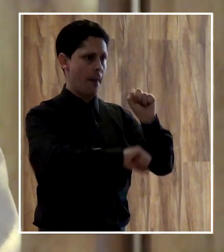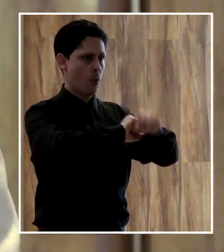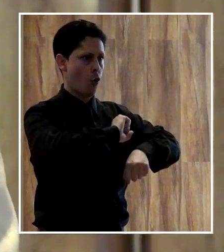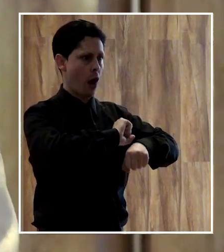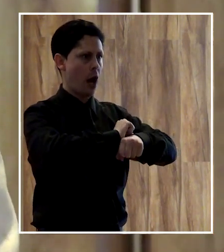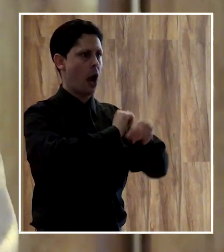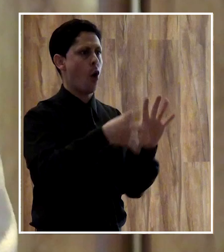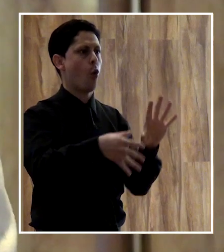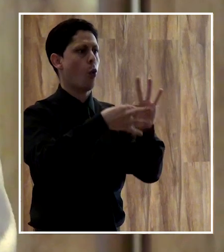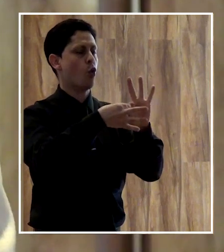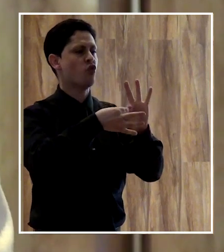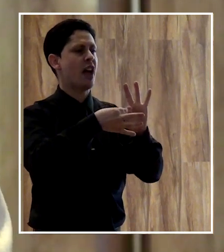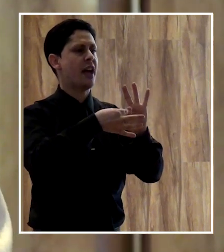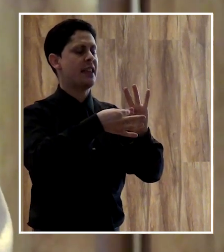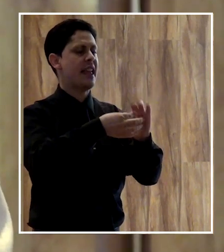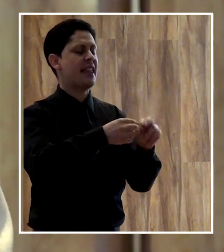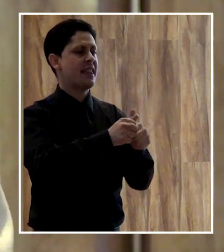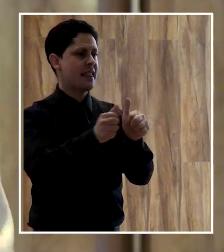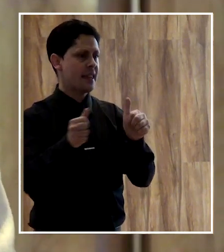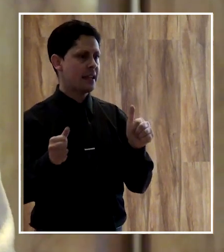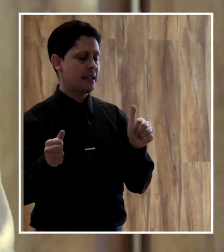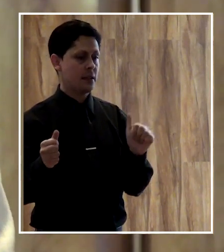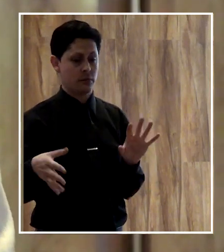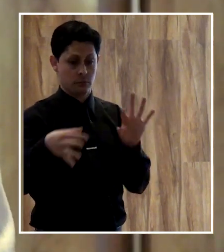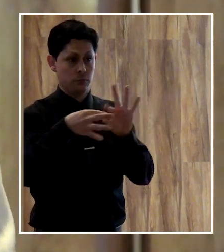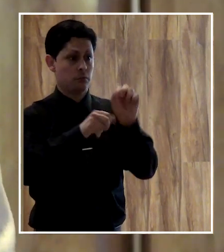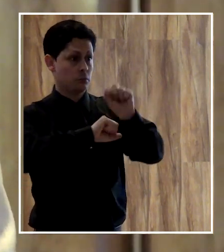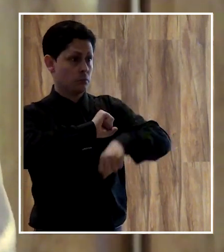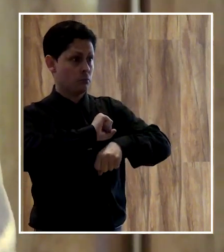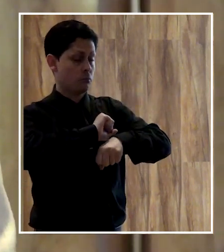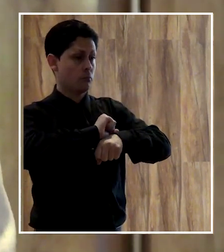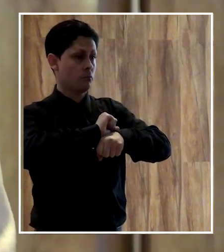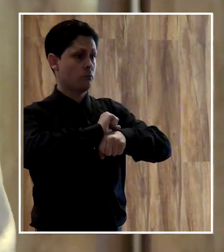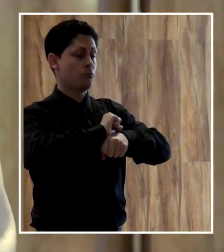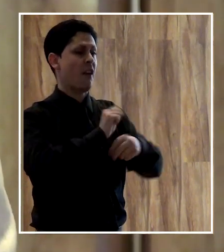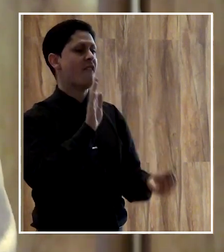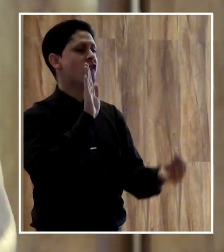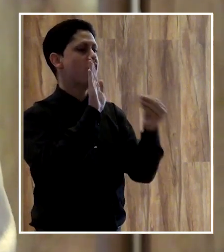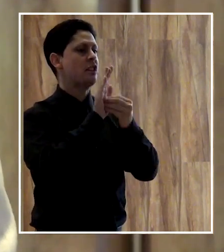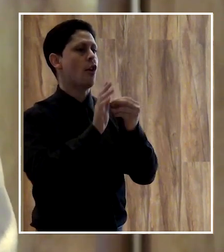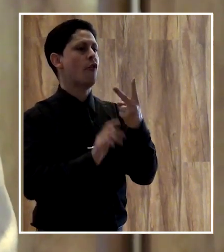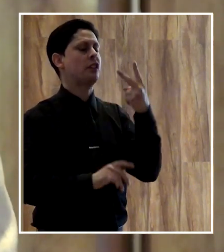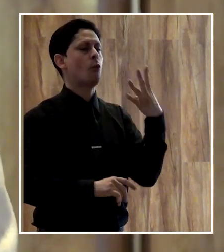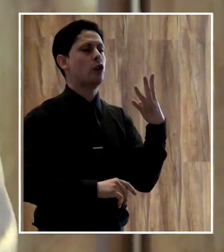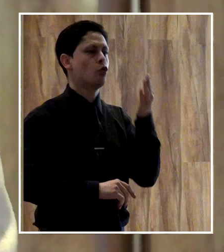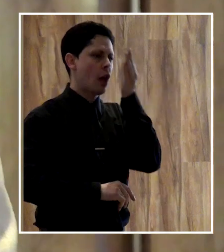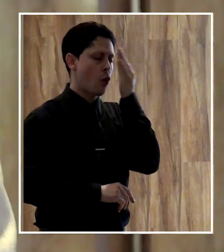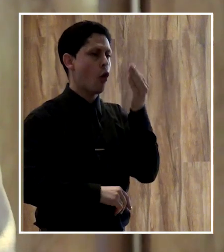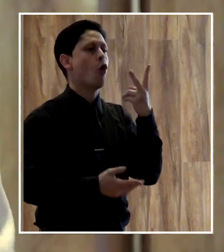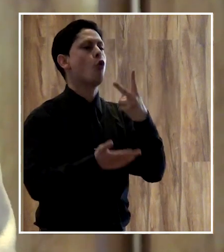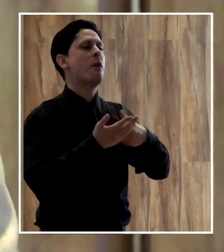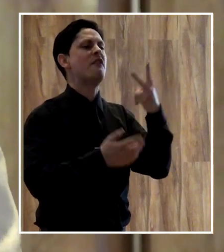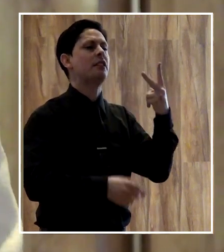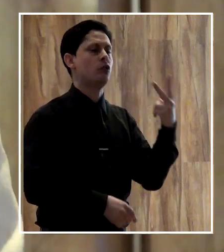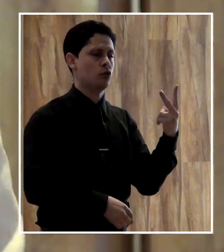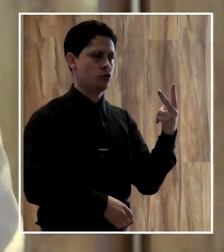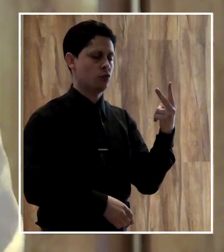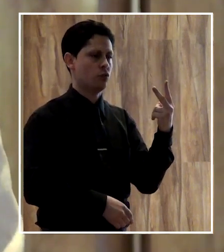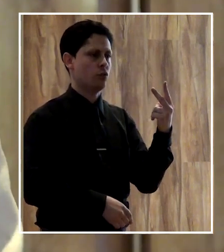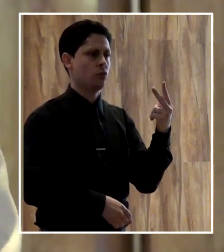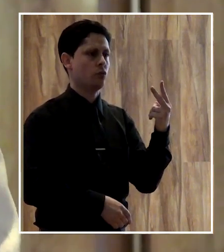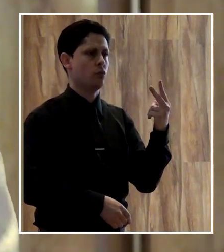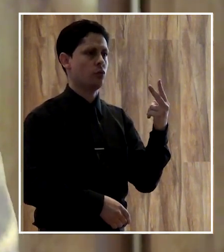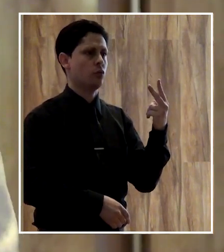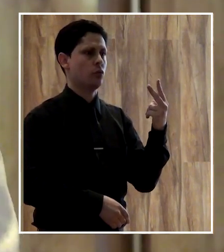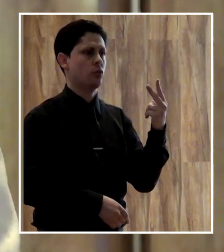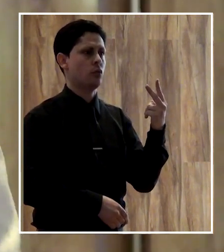1063 aprobado por la Junta Directiva en sesión virtual ordinaria de fecha 24 de agosto del